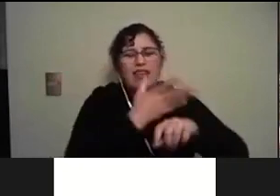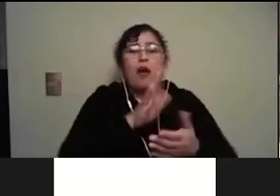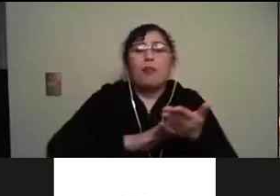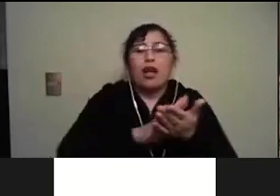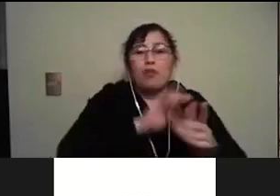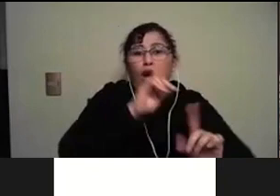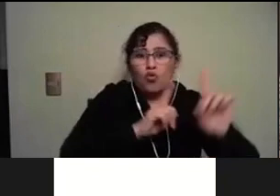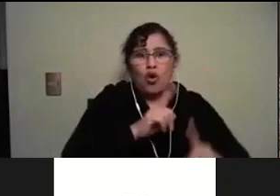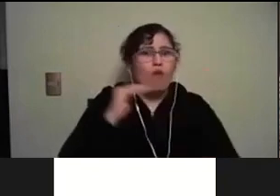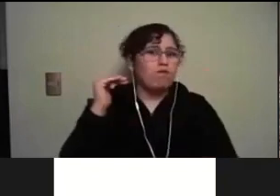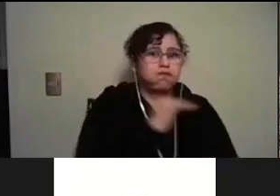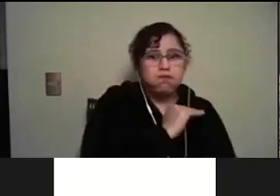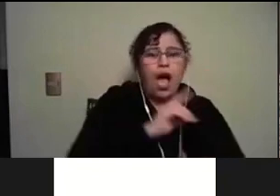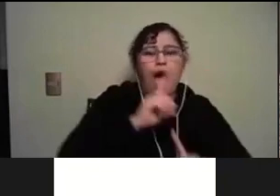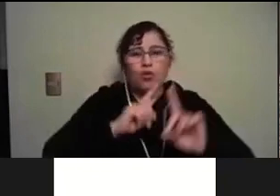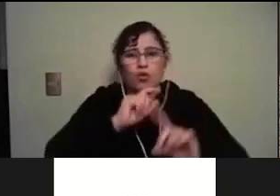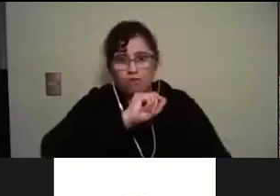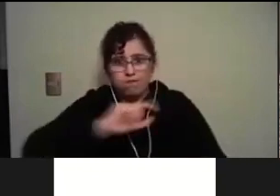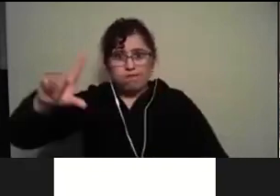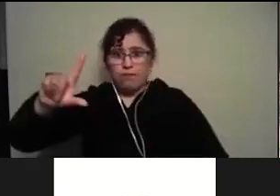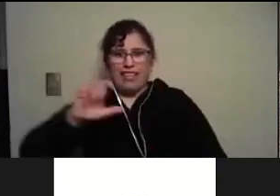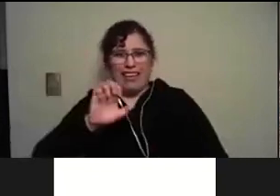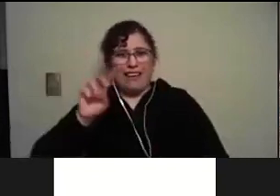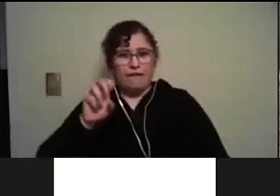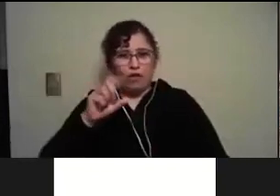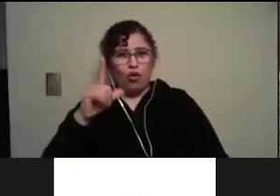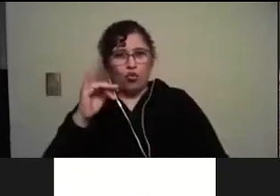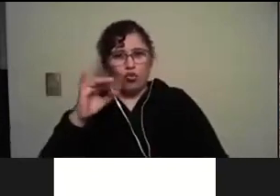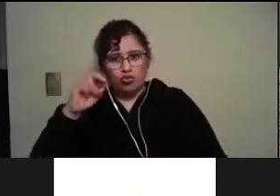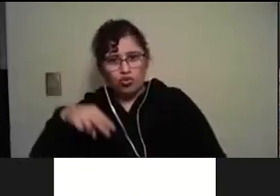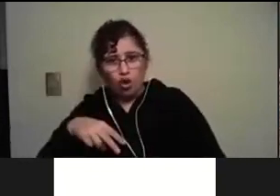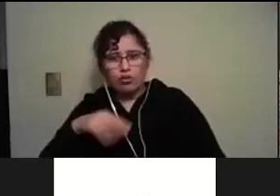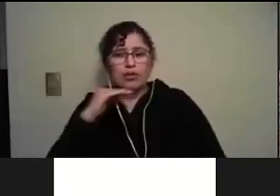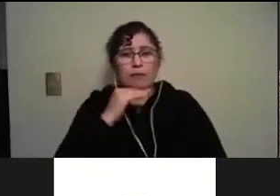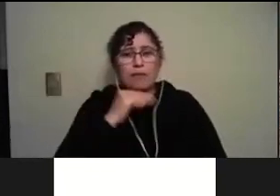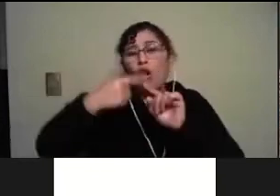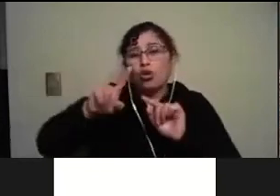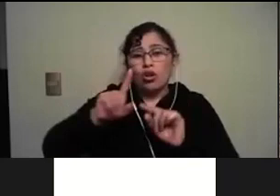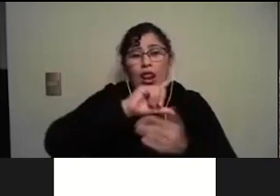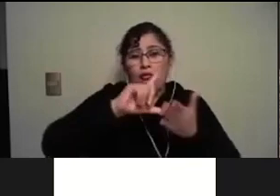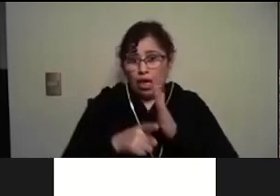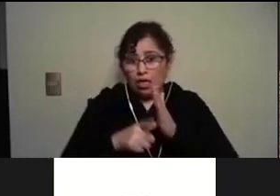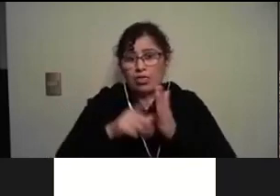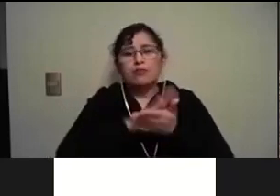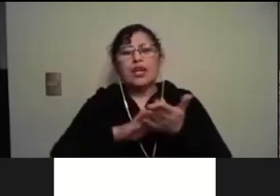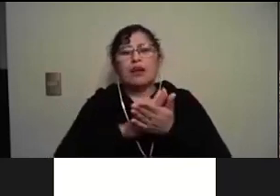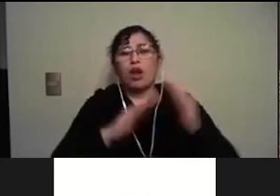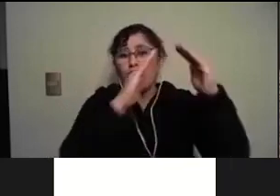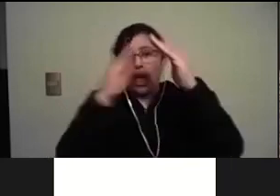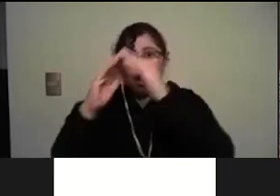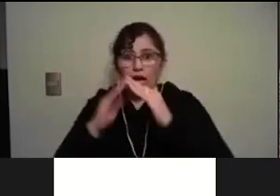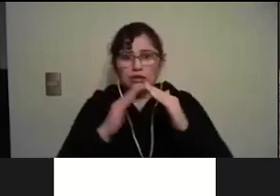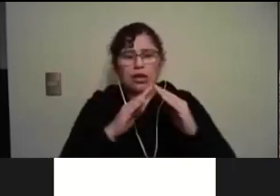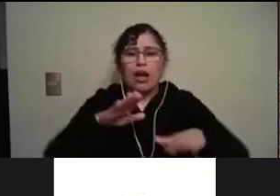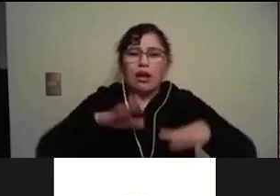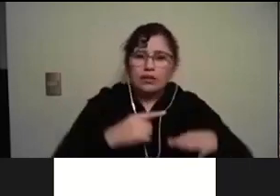ser lenta. No todas las evoluciones son iguales, ¿ya? Muchas veces en los hogares uno pesquisa que